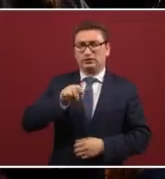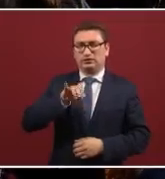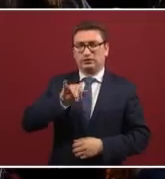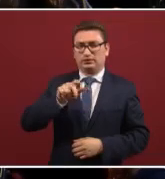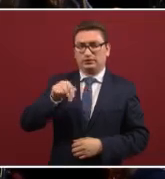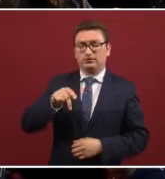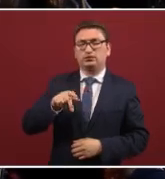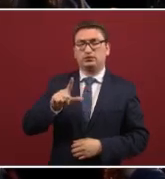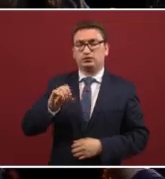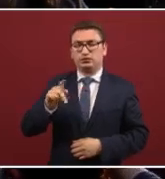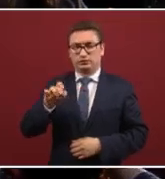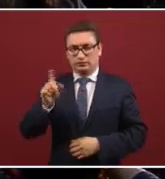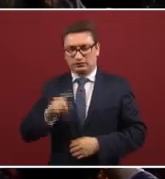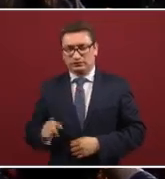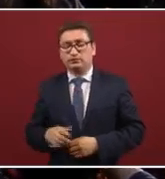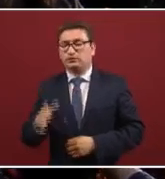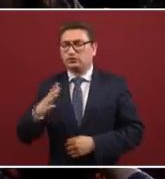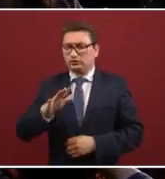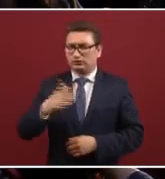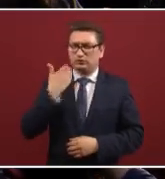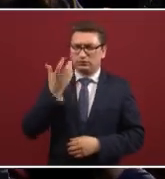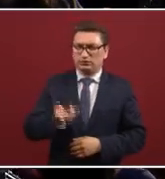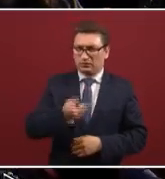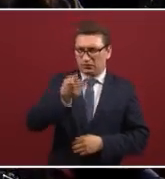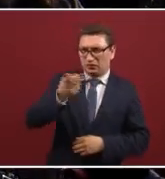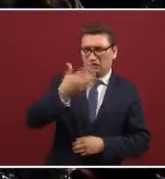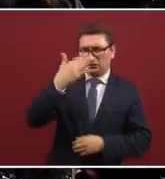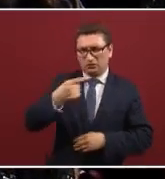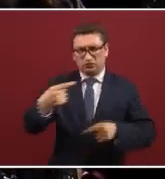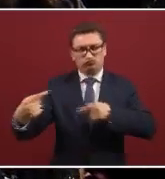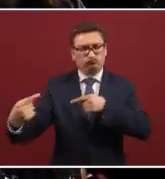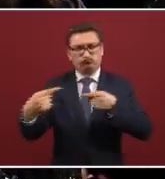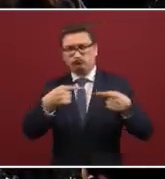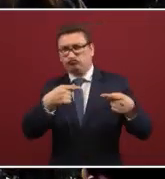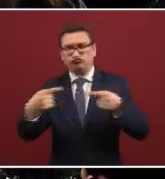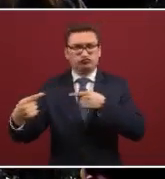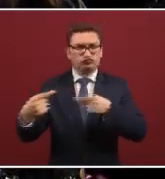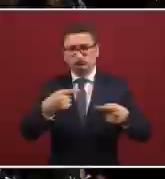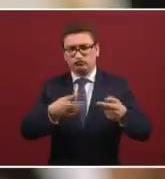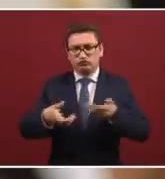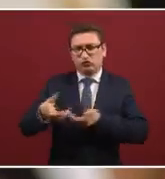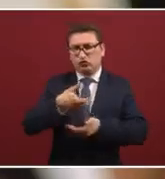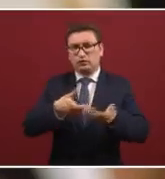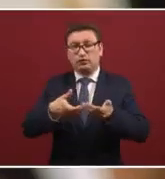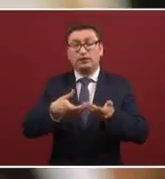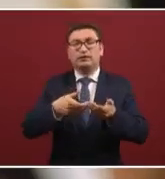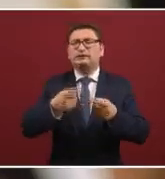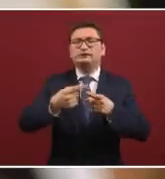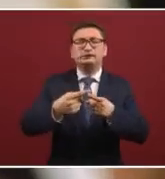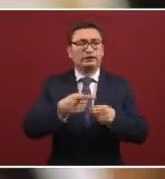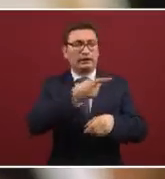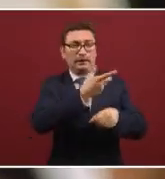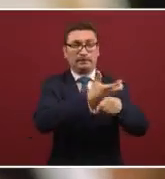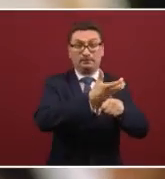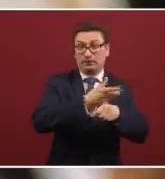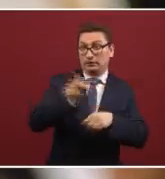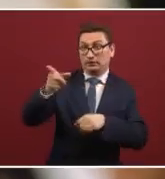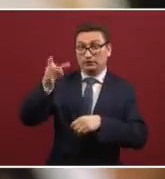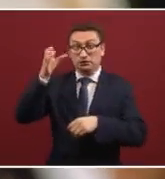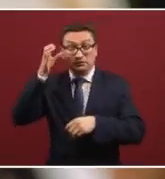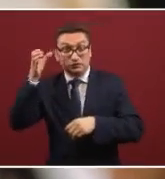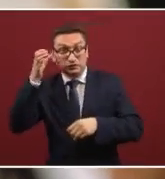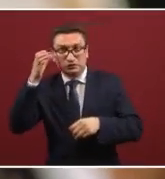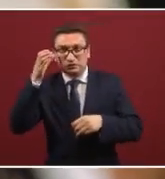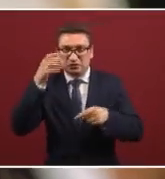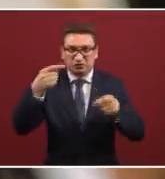Quisiera preguntarle si esta situación de la guerra comercial entre Estados Unidos y China no vino a beneficiar a